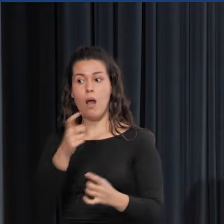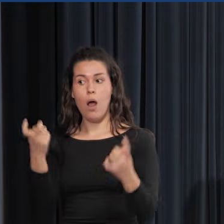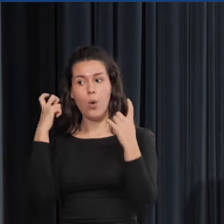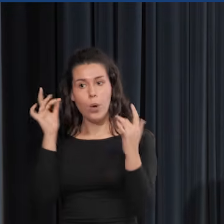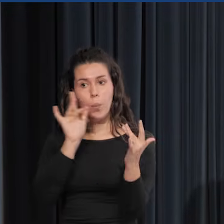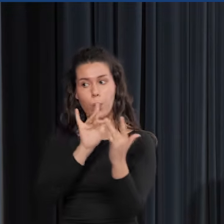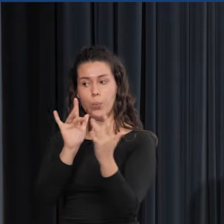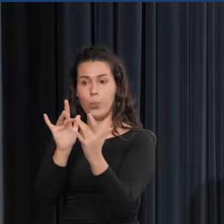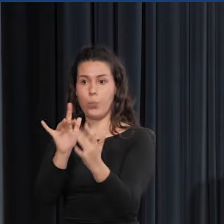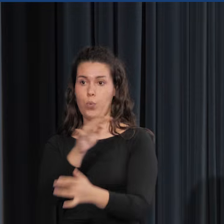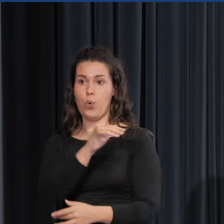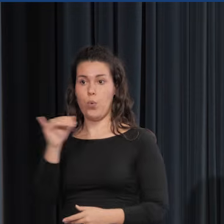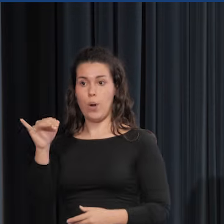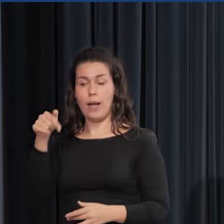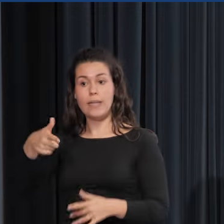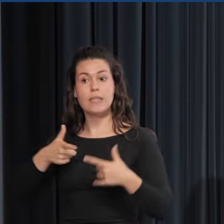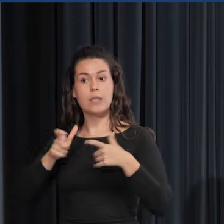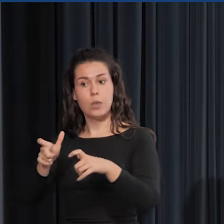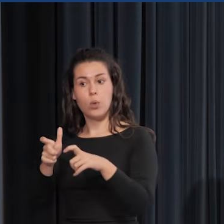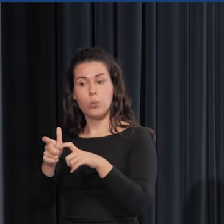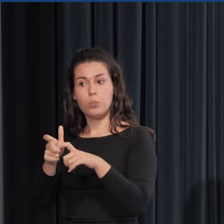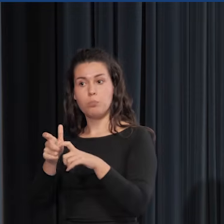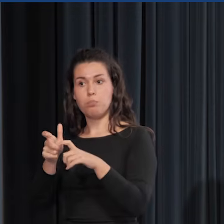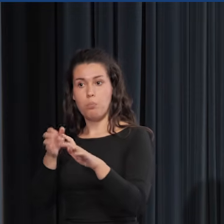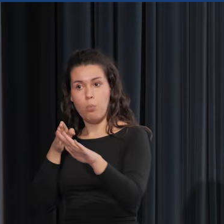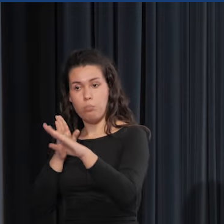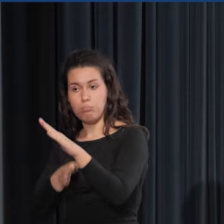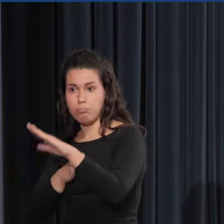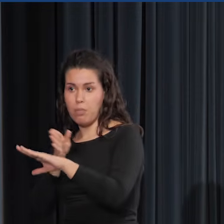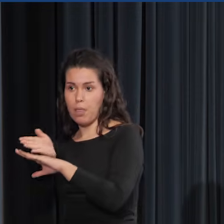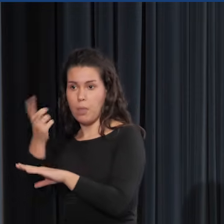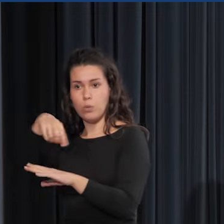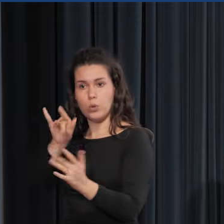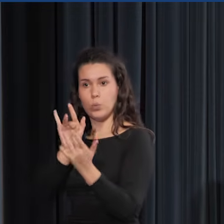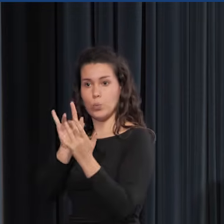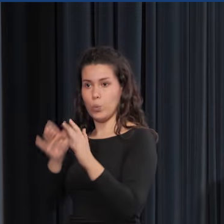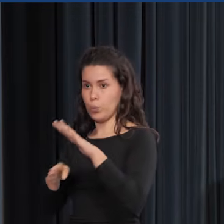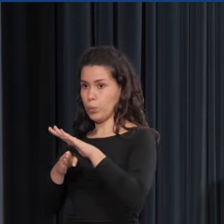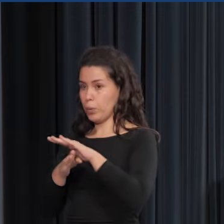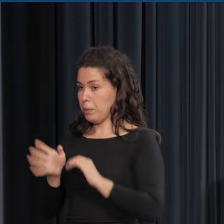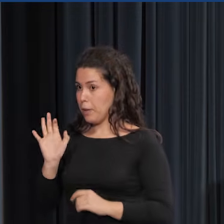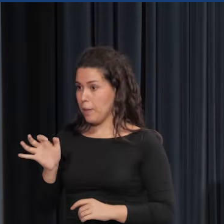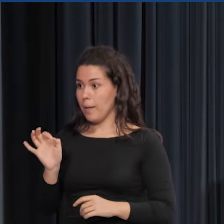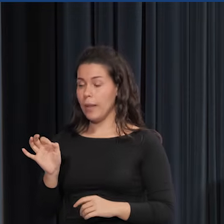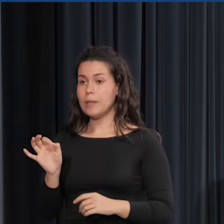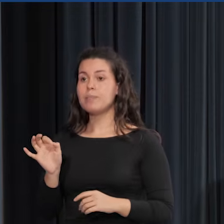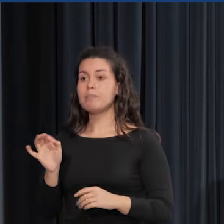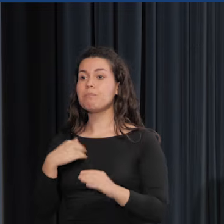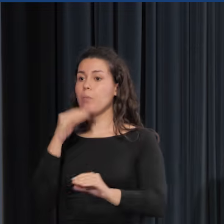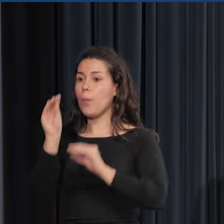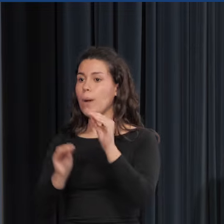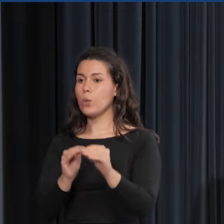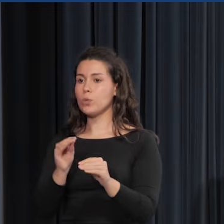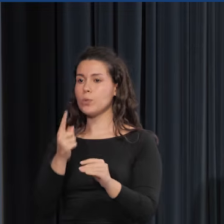ido incorporando en el sector y nos gustaría saber qué percepción te transmiten, ¿no?